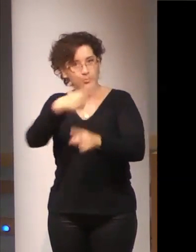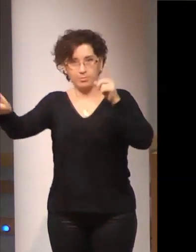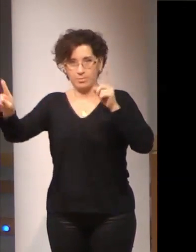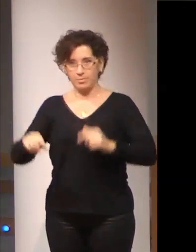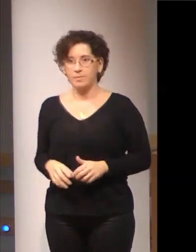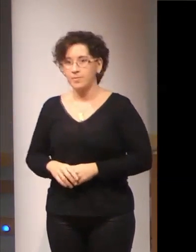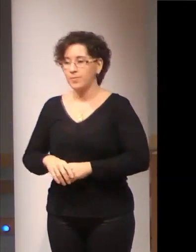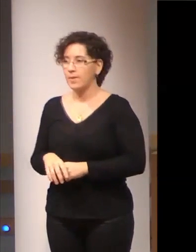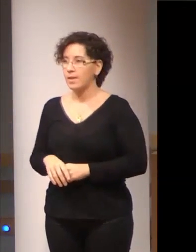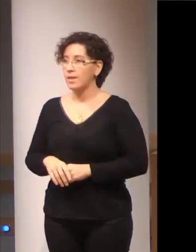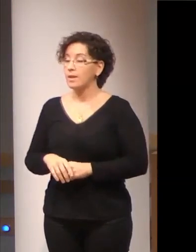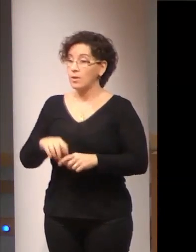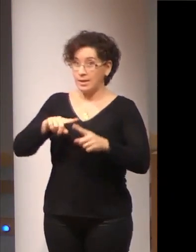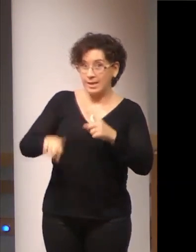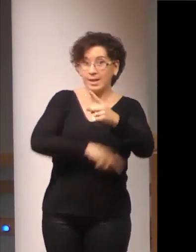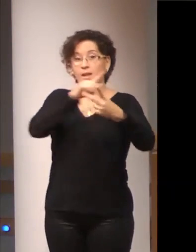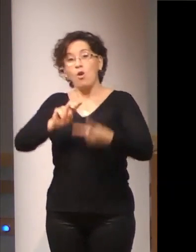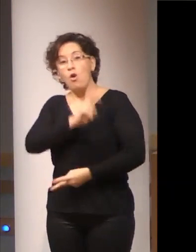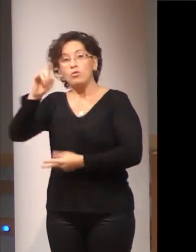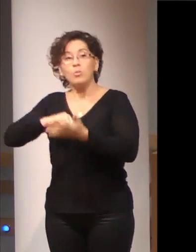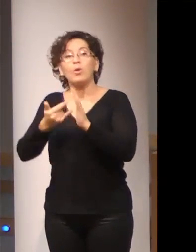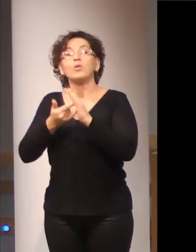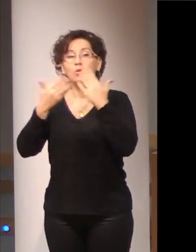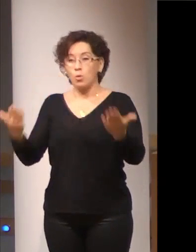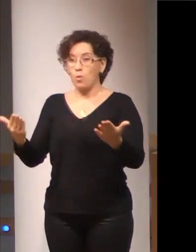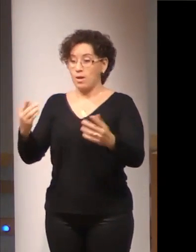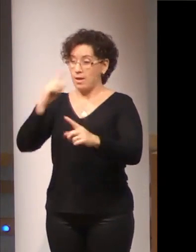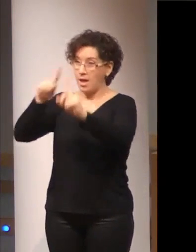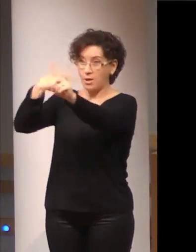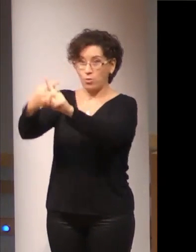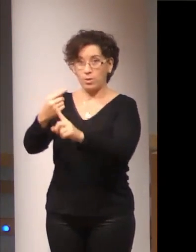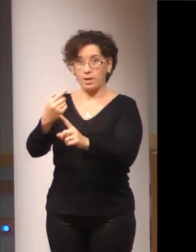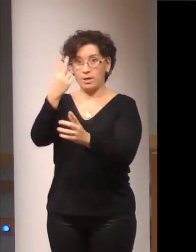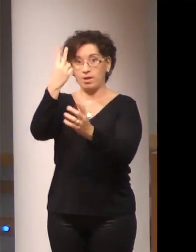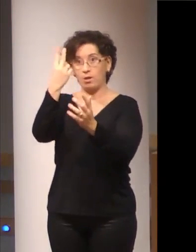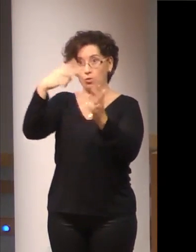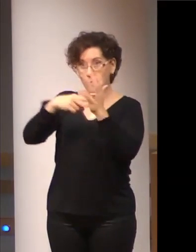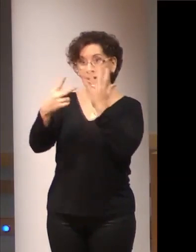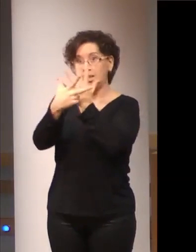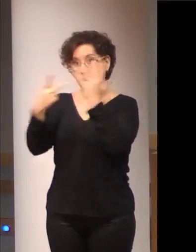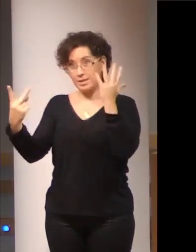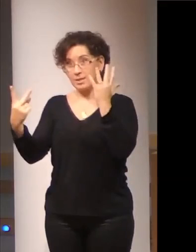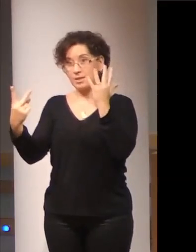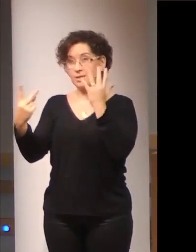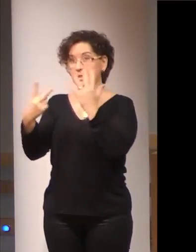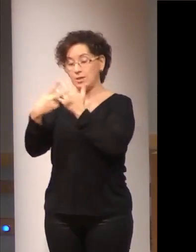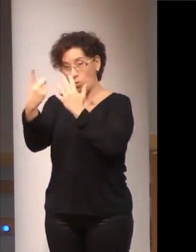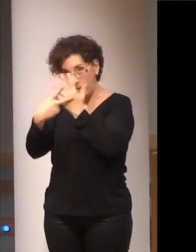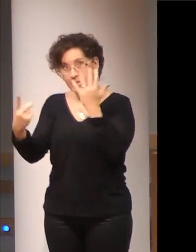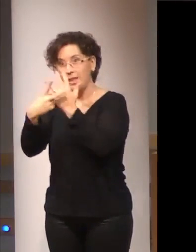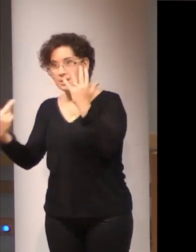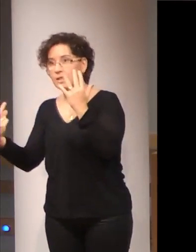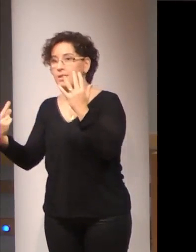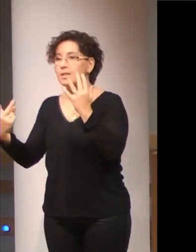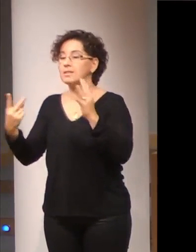El próximo proyecto es que en el curso 2016-2017 la lengua de signos española se pueda ofertar también en